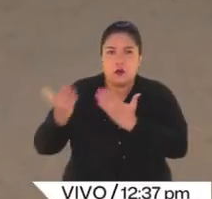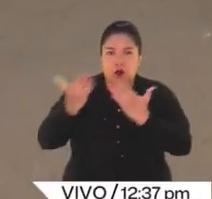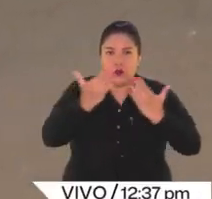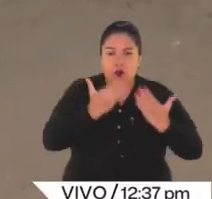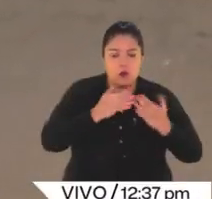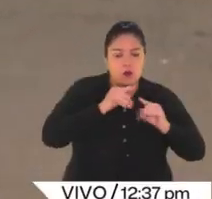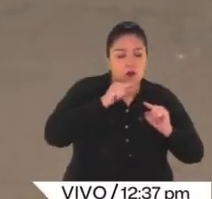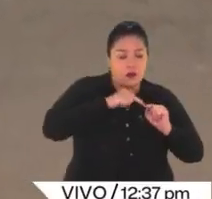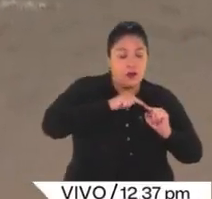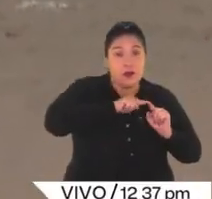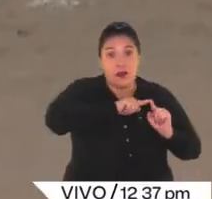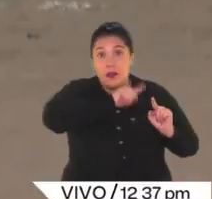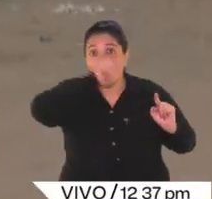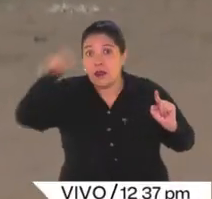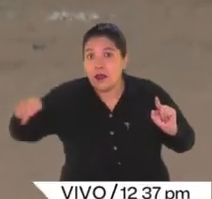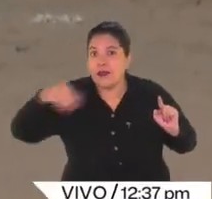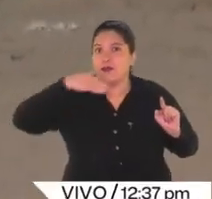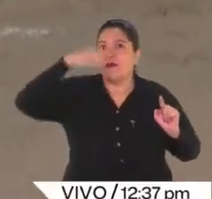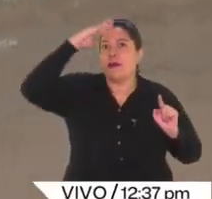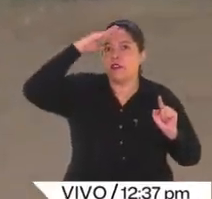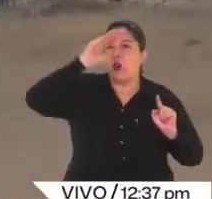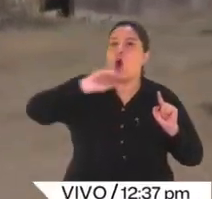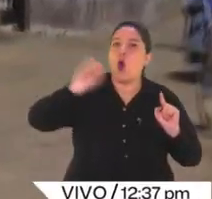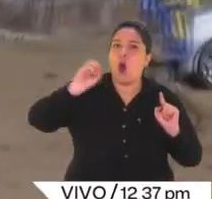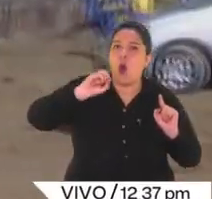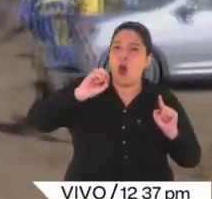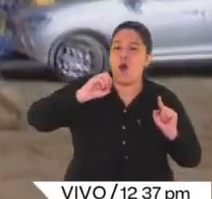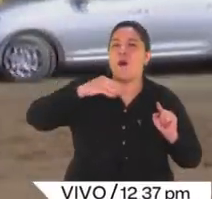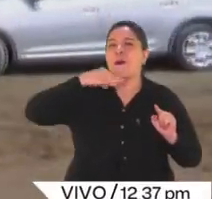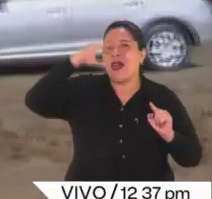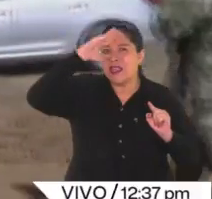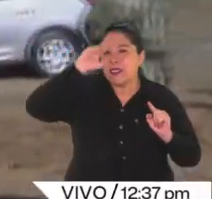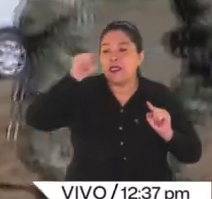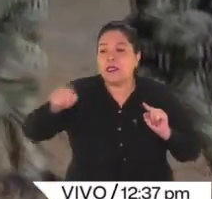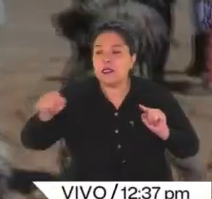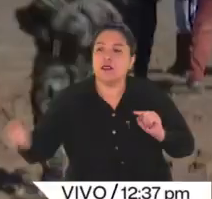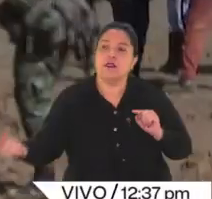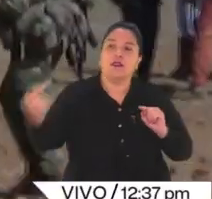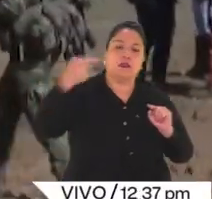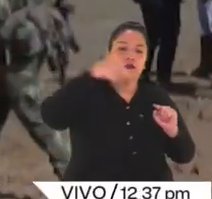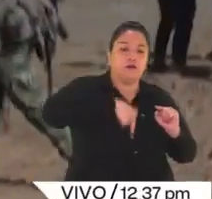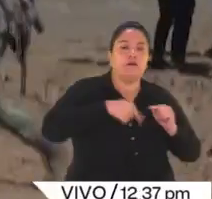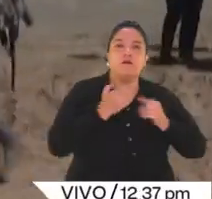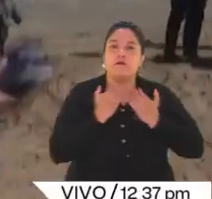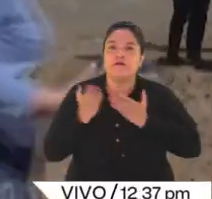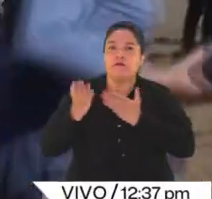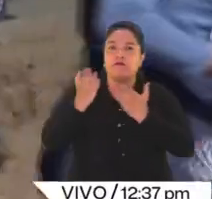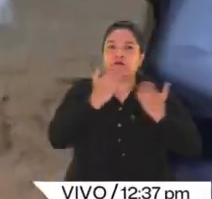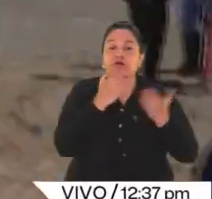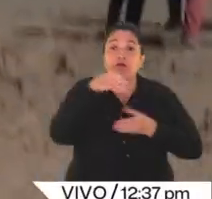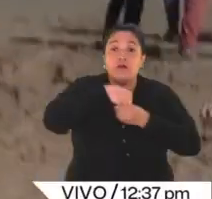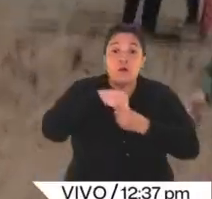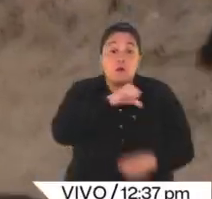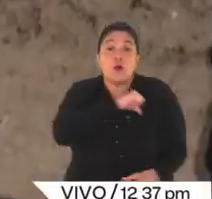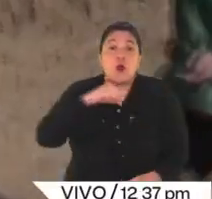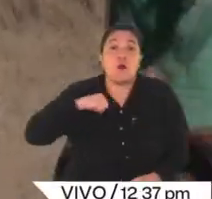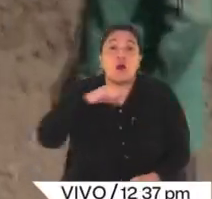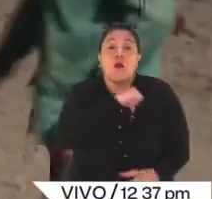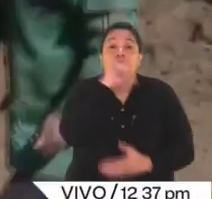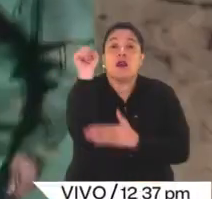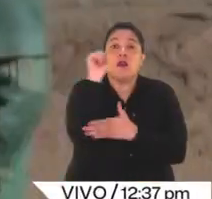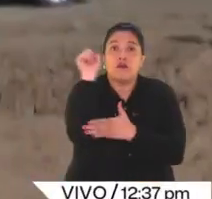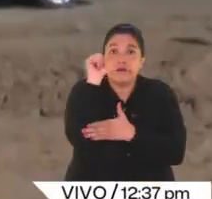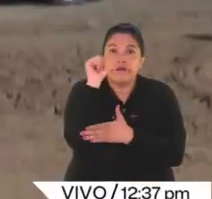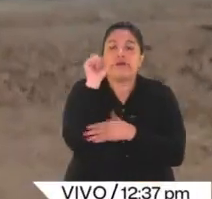la ciudad de Medellín o viceversa, e incluso quedaron en sus carros particulares o muchos en también